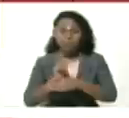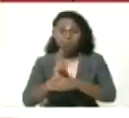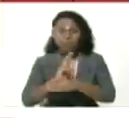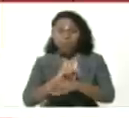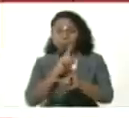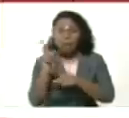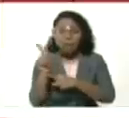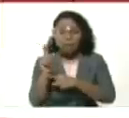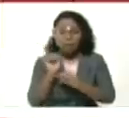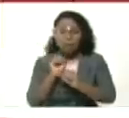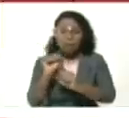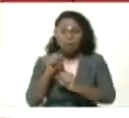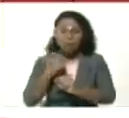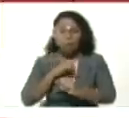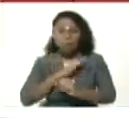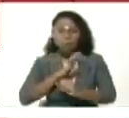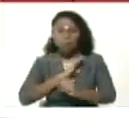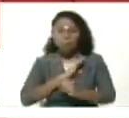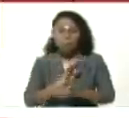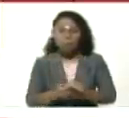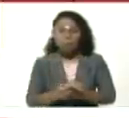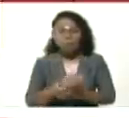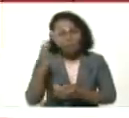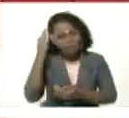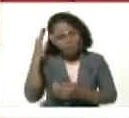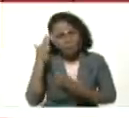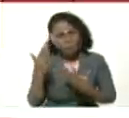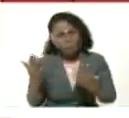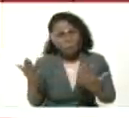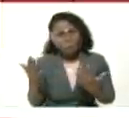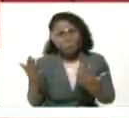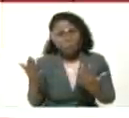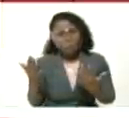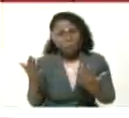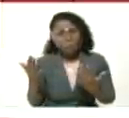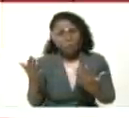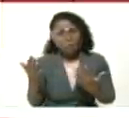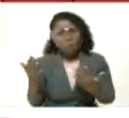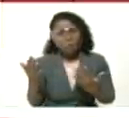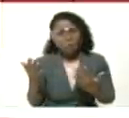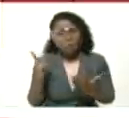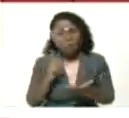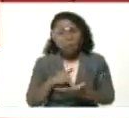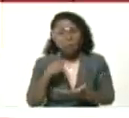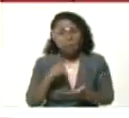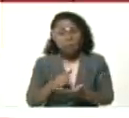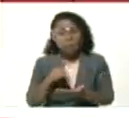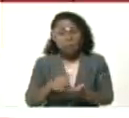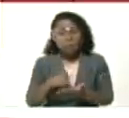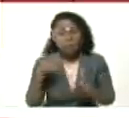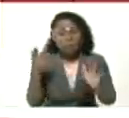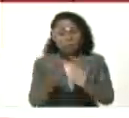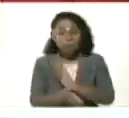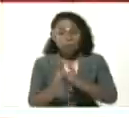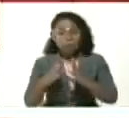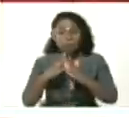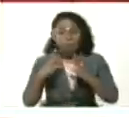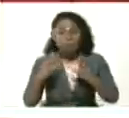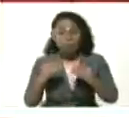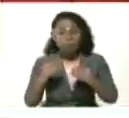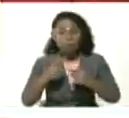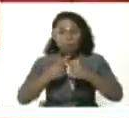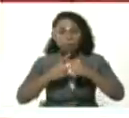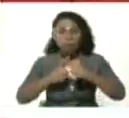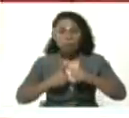esa vanguardia nuestra. ¿Sabes qué? La participación sobrepasó todos los cálculos